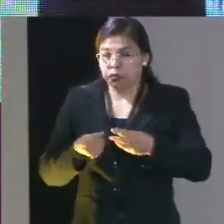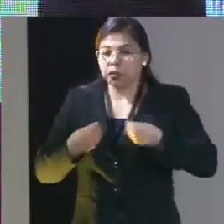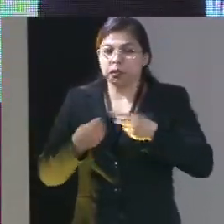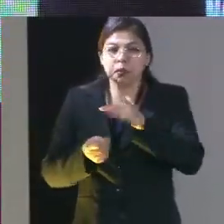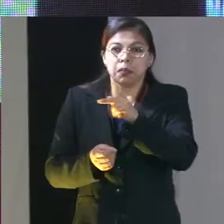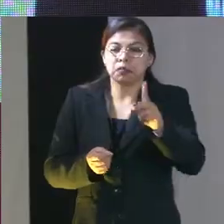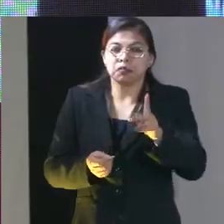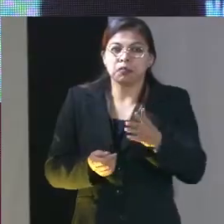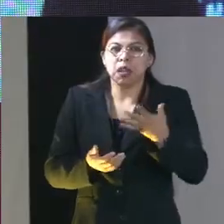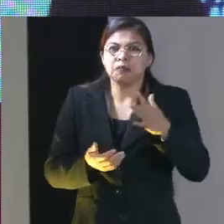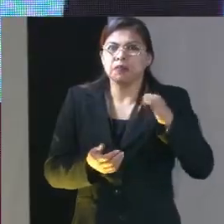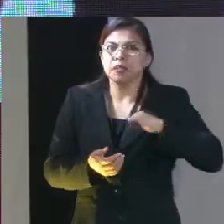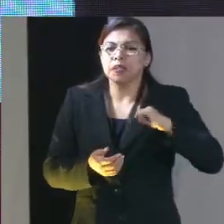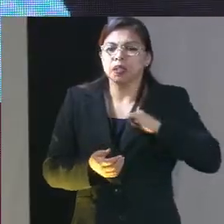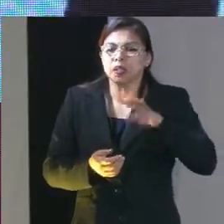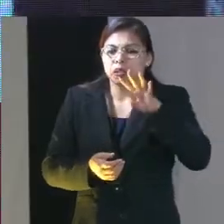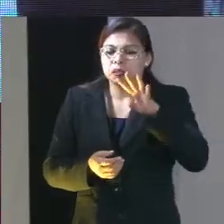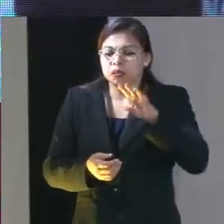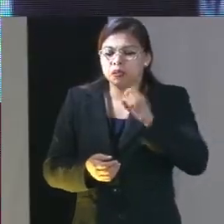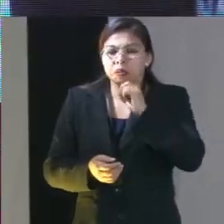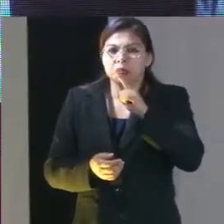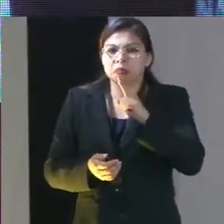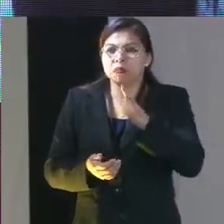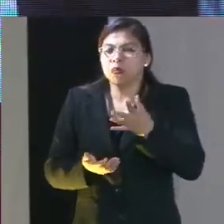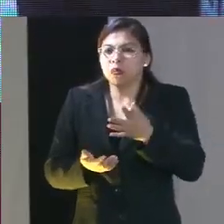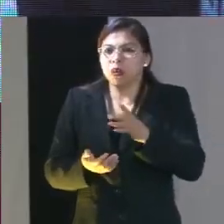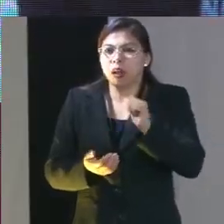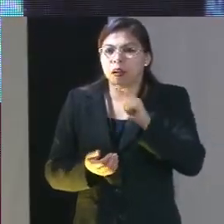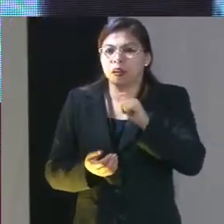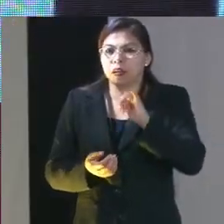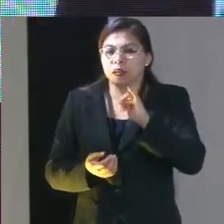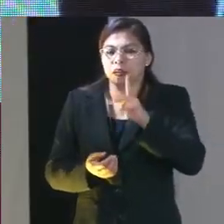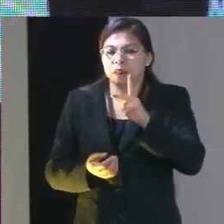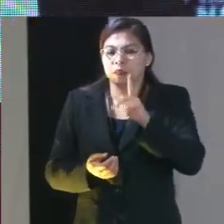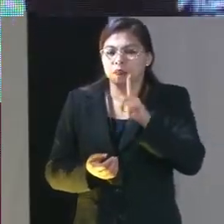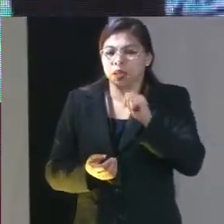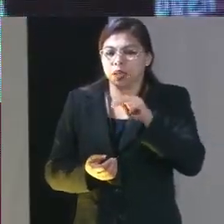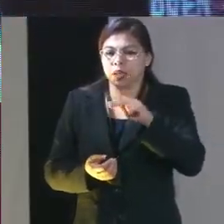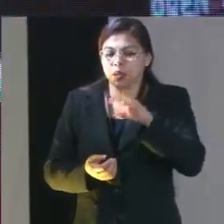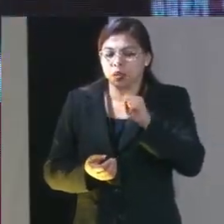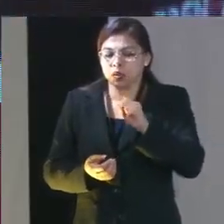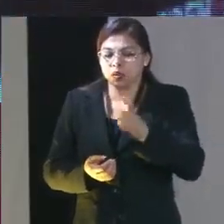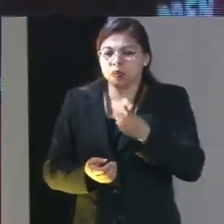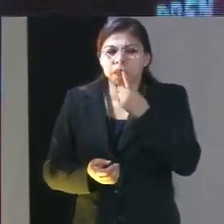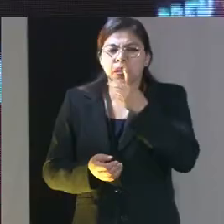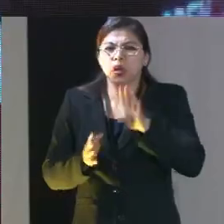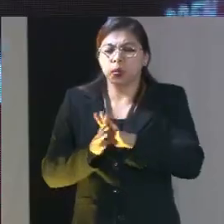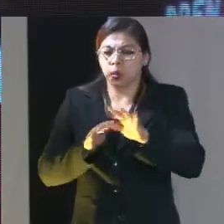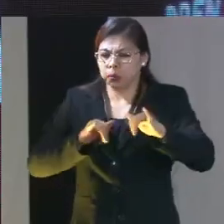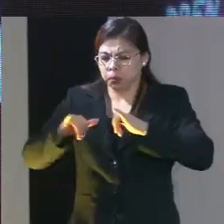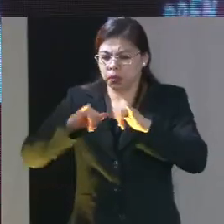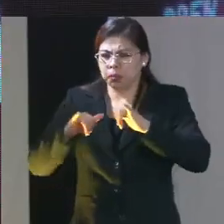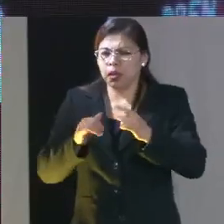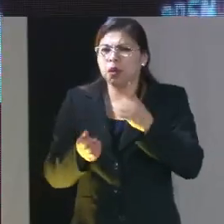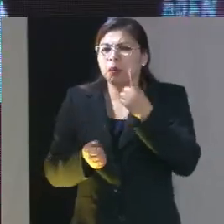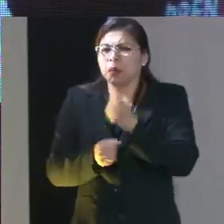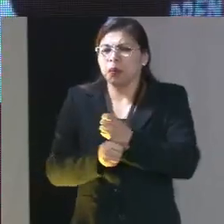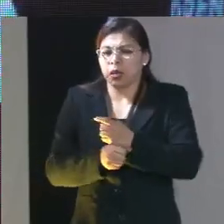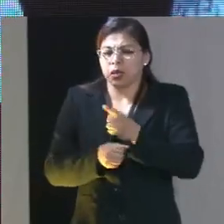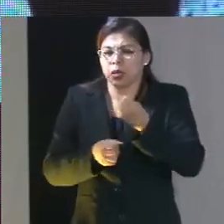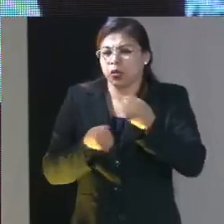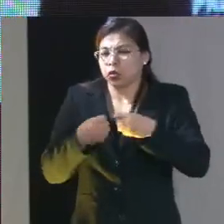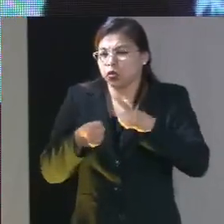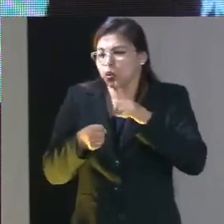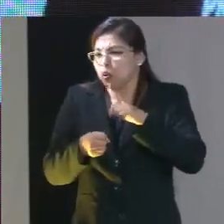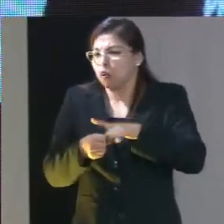XIX es el altiplano, los altiplanos. Digamos, como siguiendo la geografía del primer sociólogo mexicano,